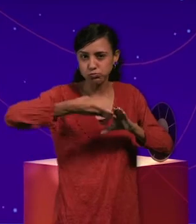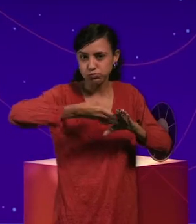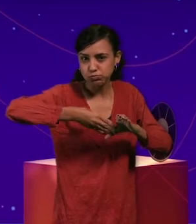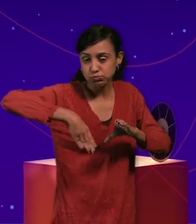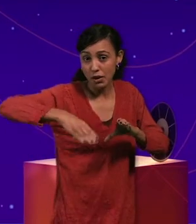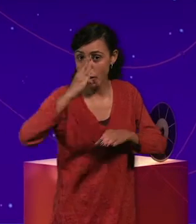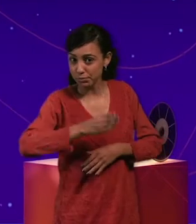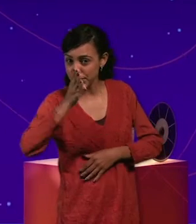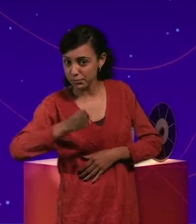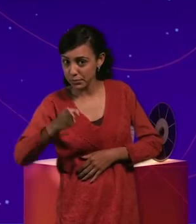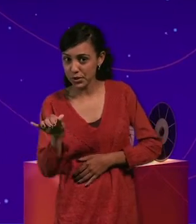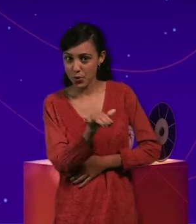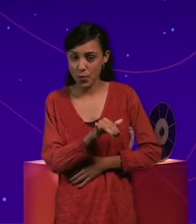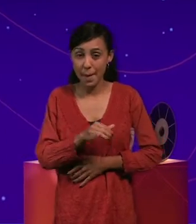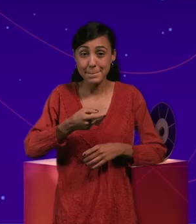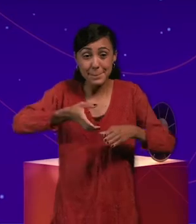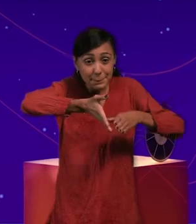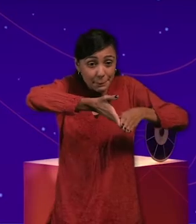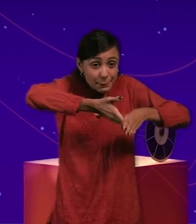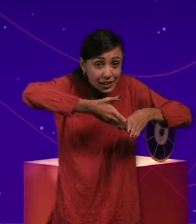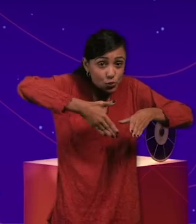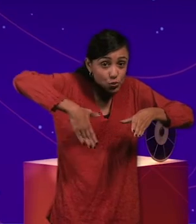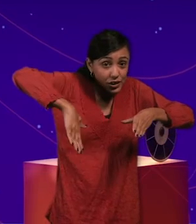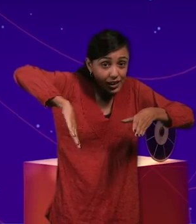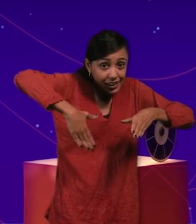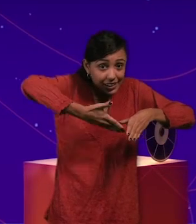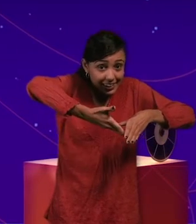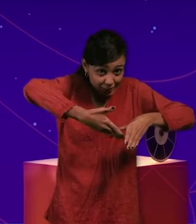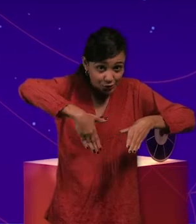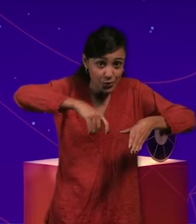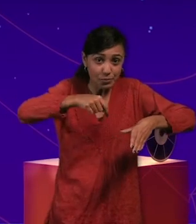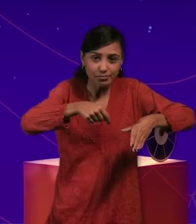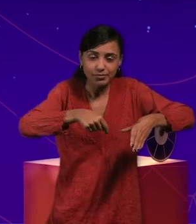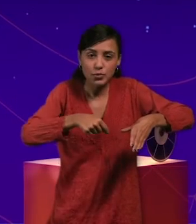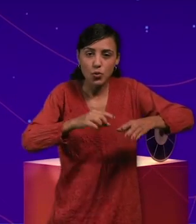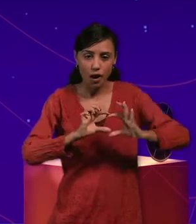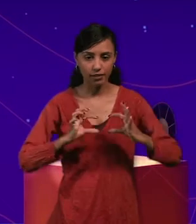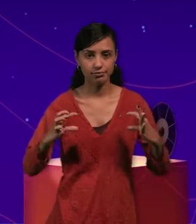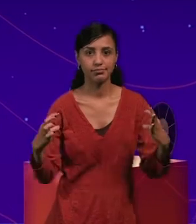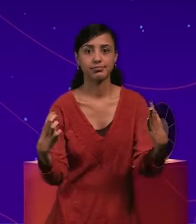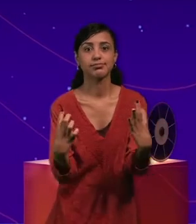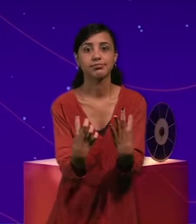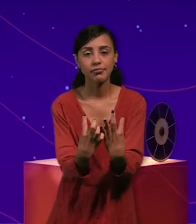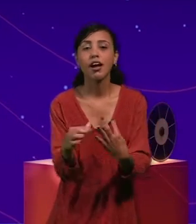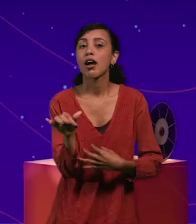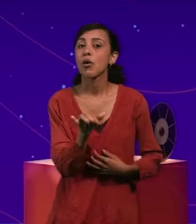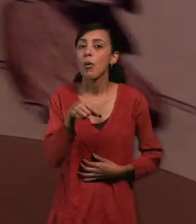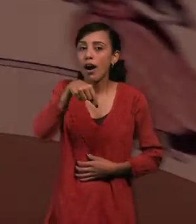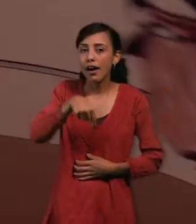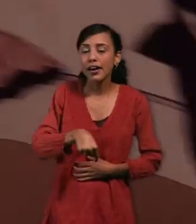lleno de ranuras y en su interior el zootropo tenía una tira que también